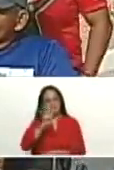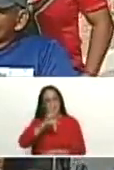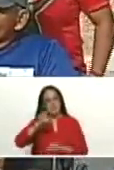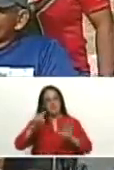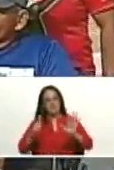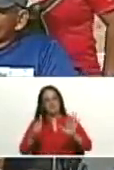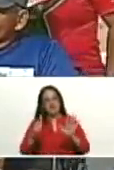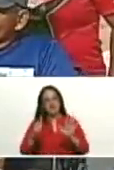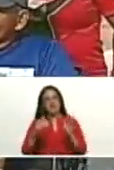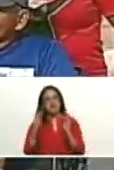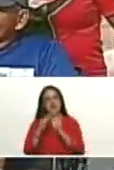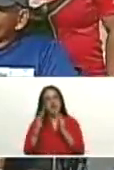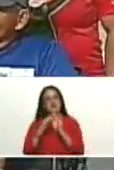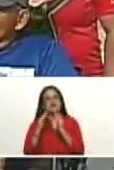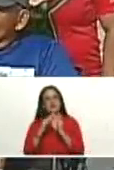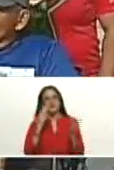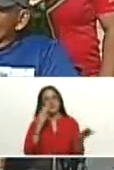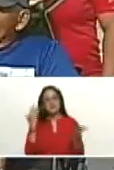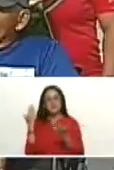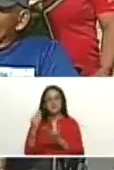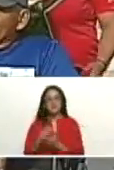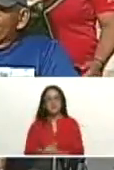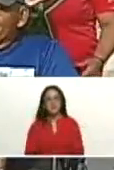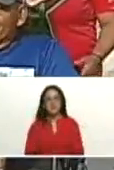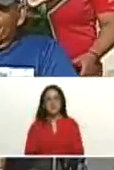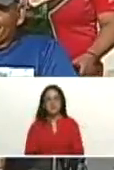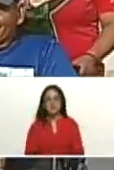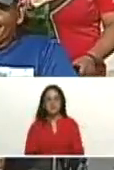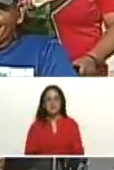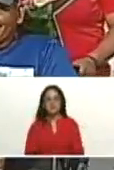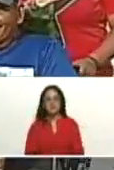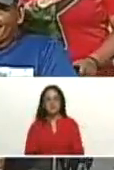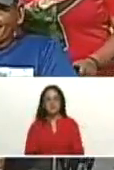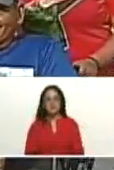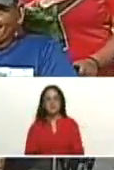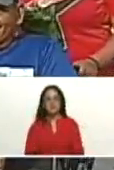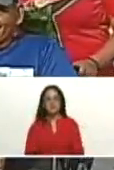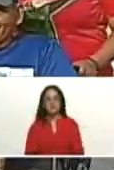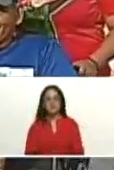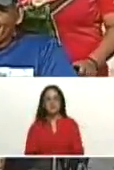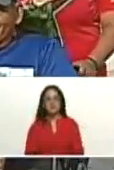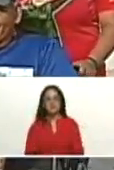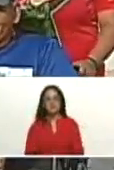56 tetracasas. Adelante, presidente.